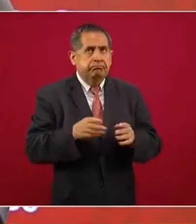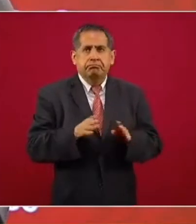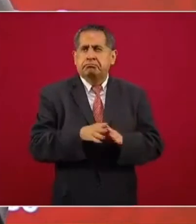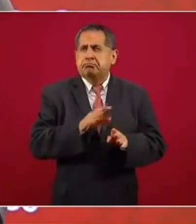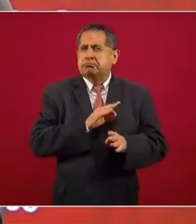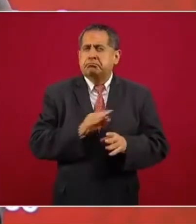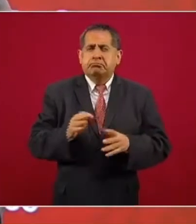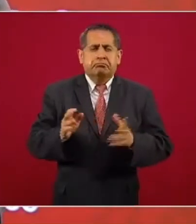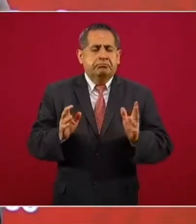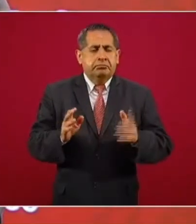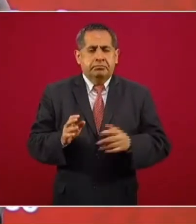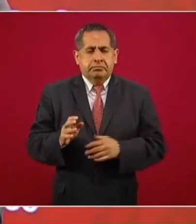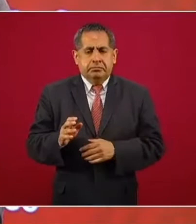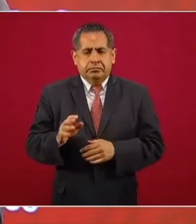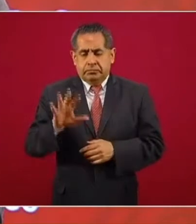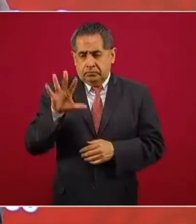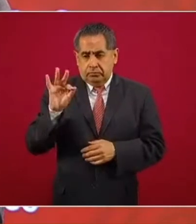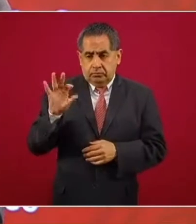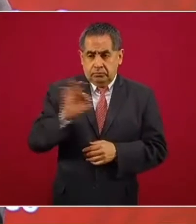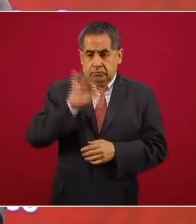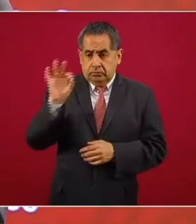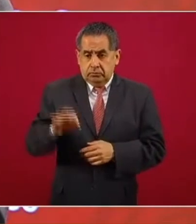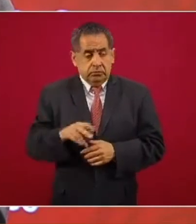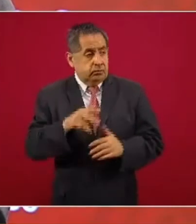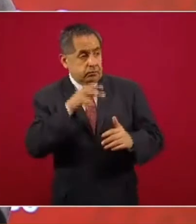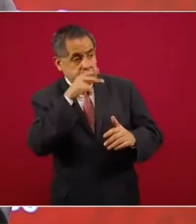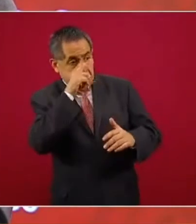de hasta el 40%